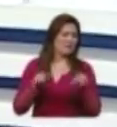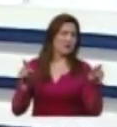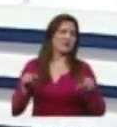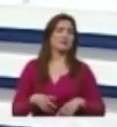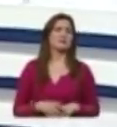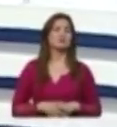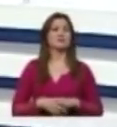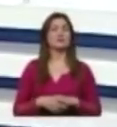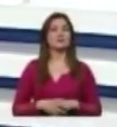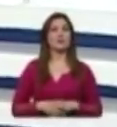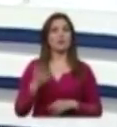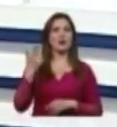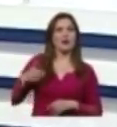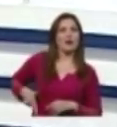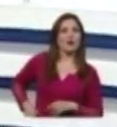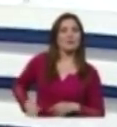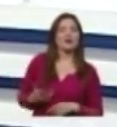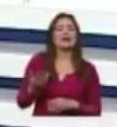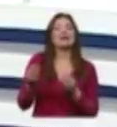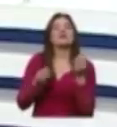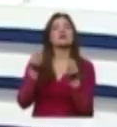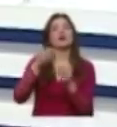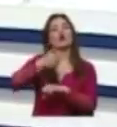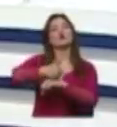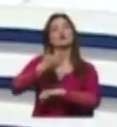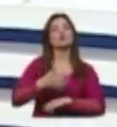drogas, inclusive armas. ¿Qué acciones se van a tomar?